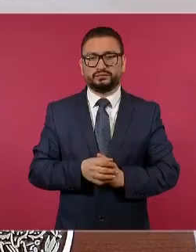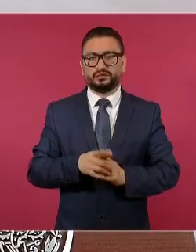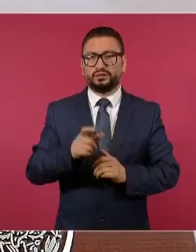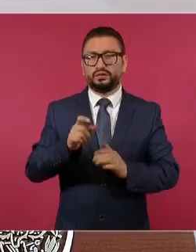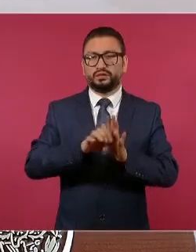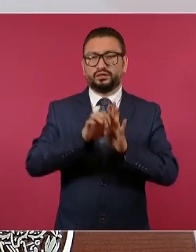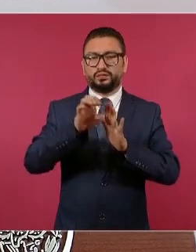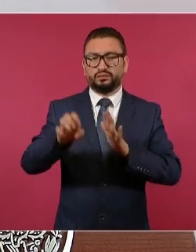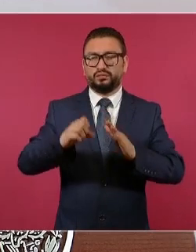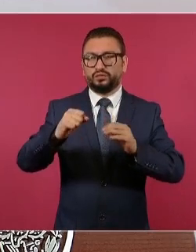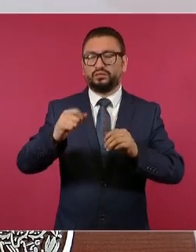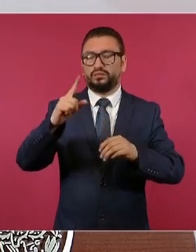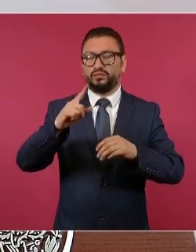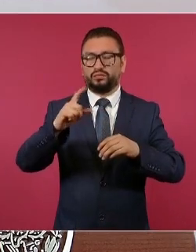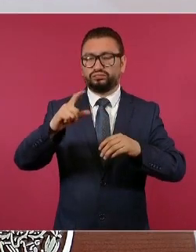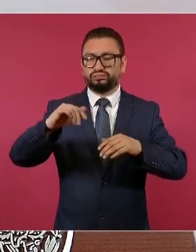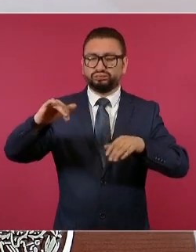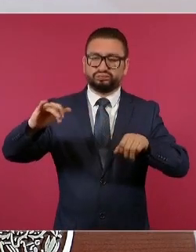rompeolas en Salina Cruz,